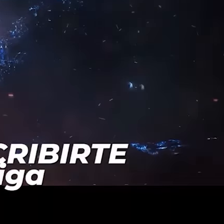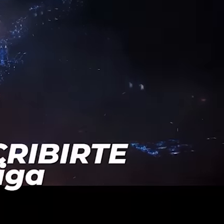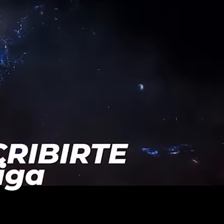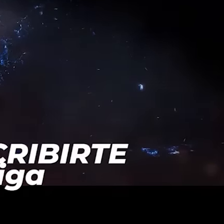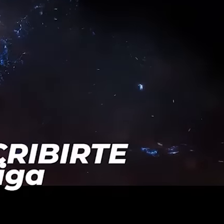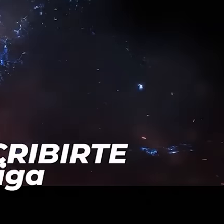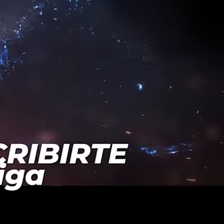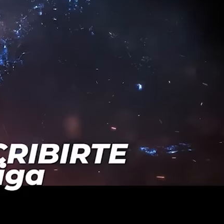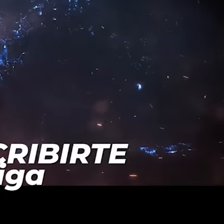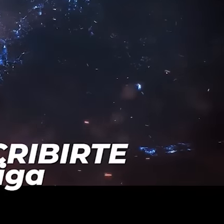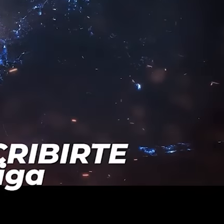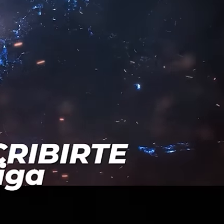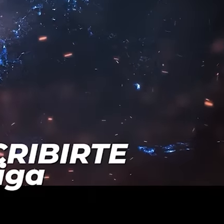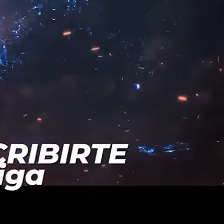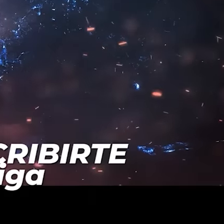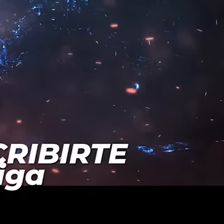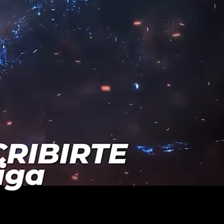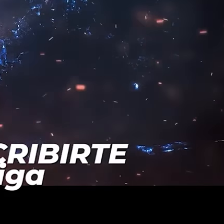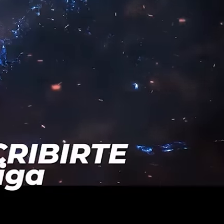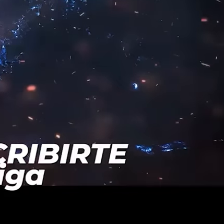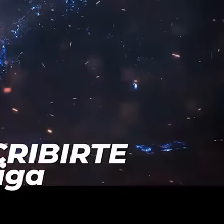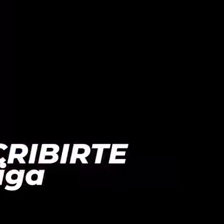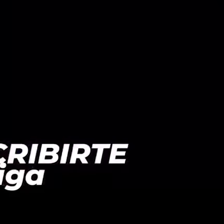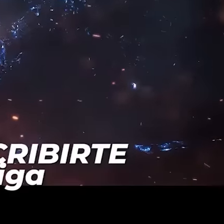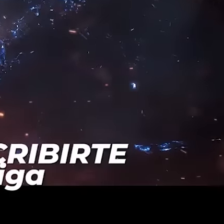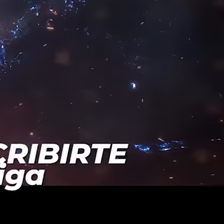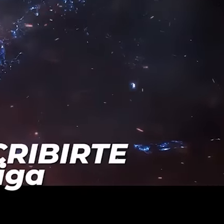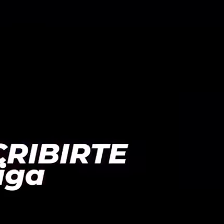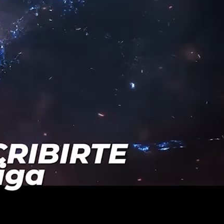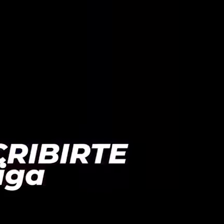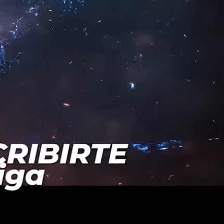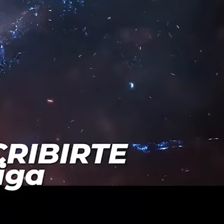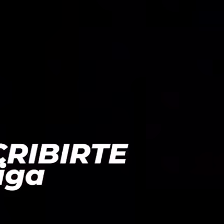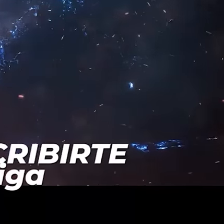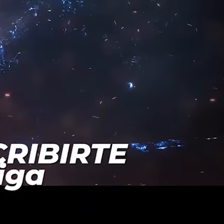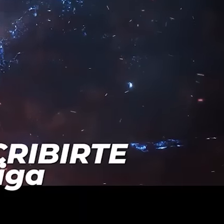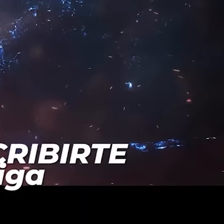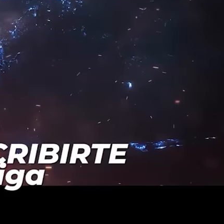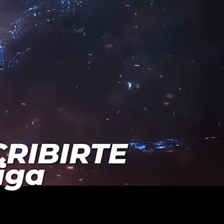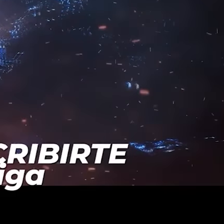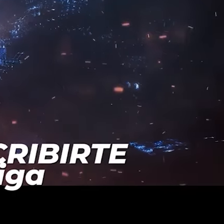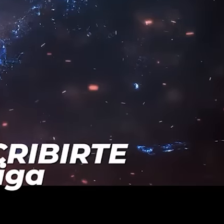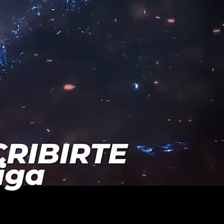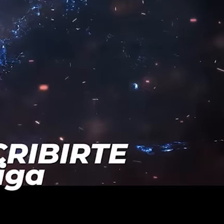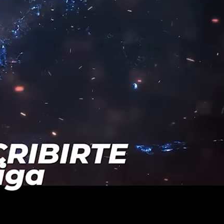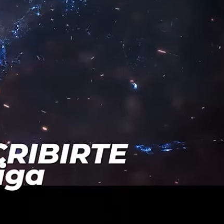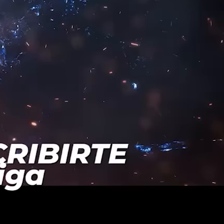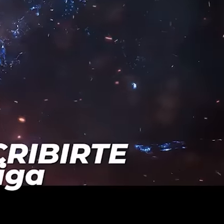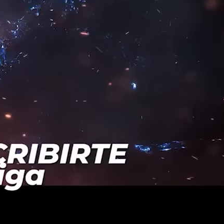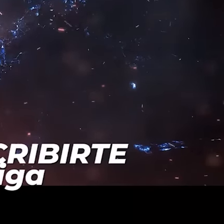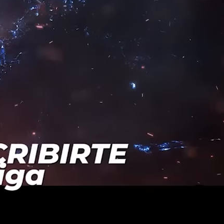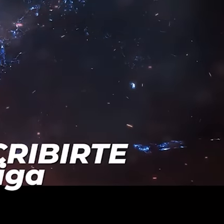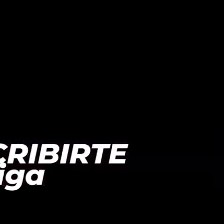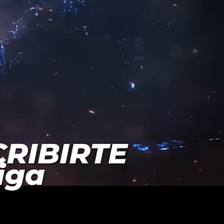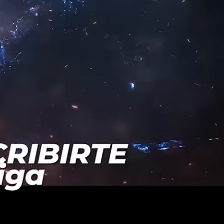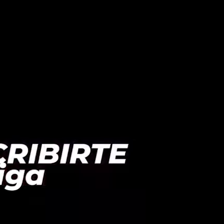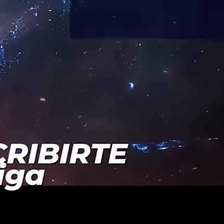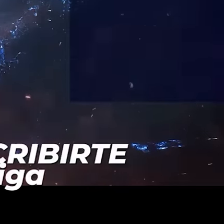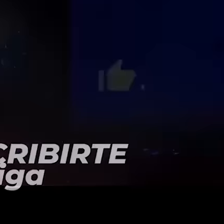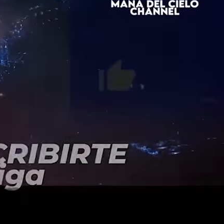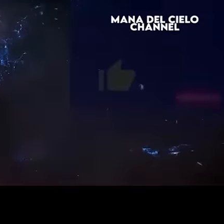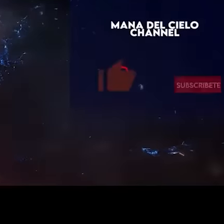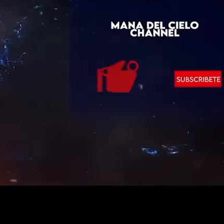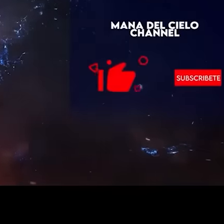a compartir, a suscribirte, a orar por nosotros. Dios nos ha llamado a evangelizar, a compartir esas predicaciones que son de mucha